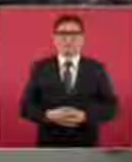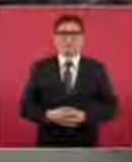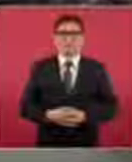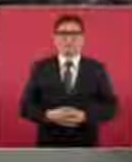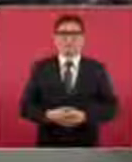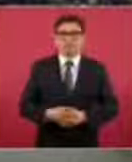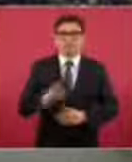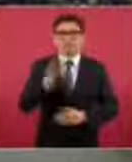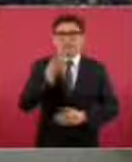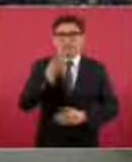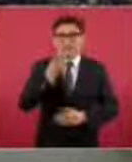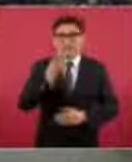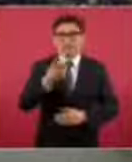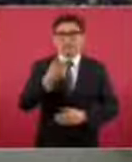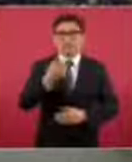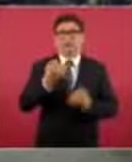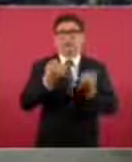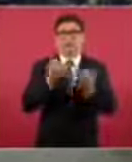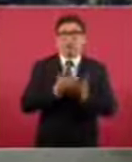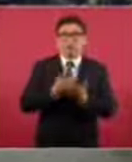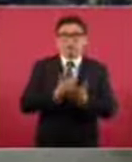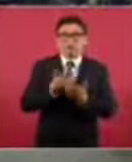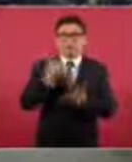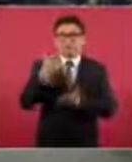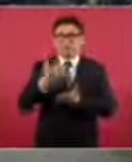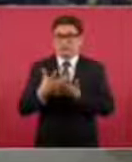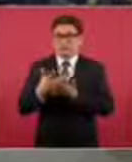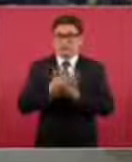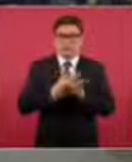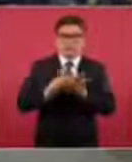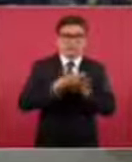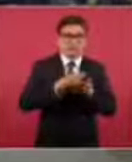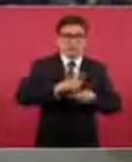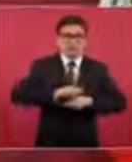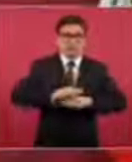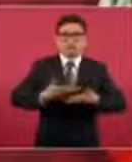dar una mejor distribución del ingreso,